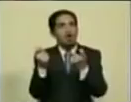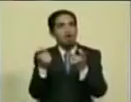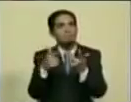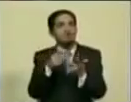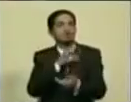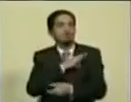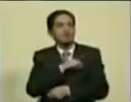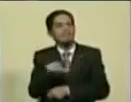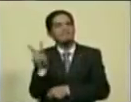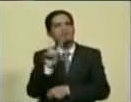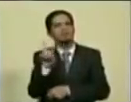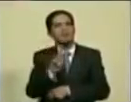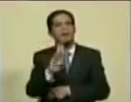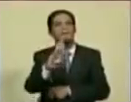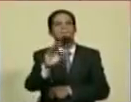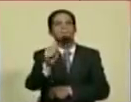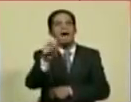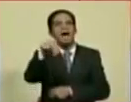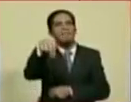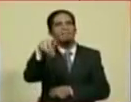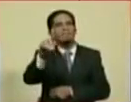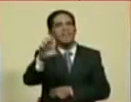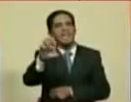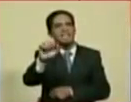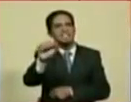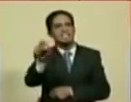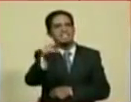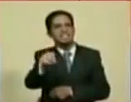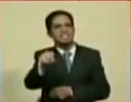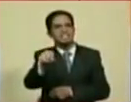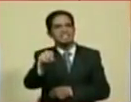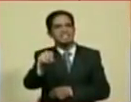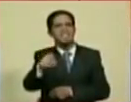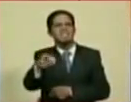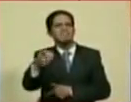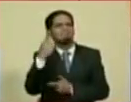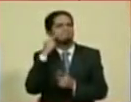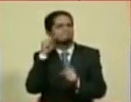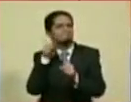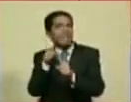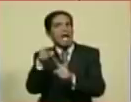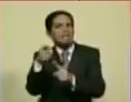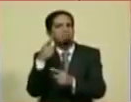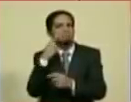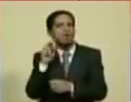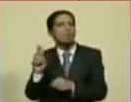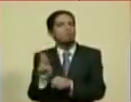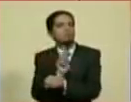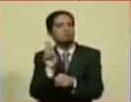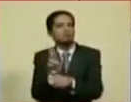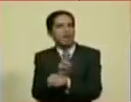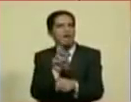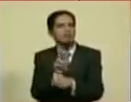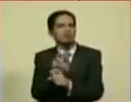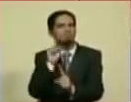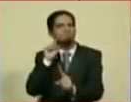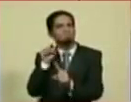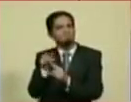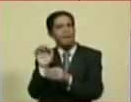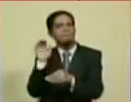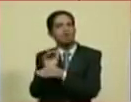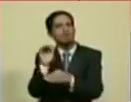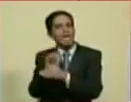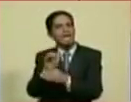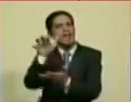de Venezuela, BANDES, que es el mecanismo que estamos utilizando para proteger a la agroindustria y a